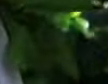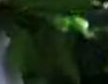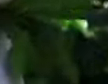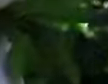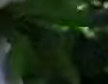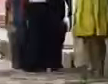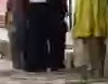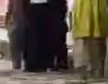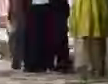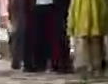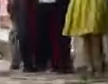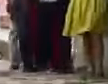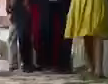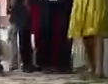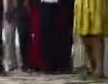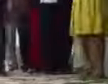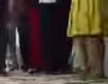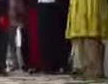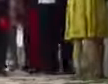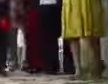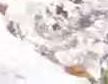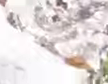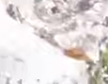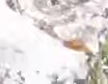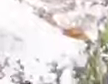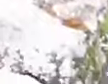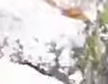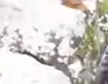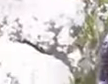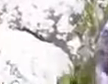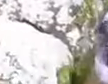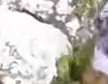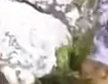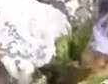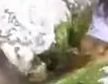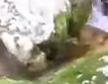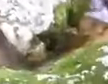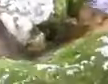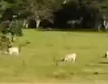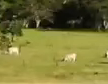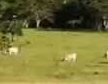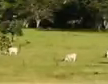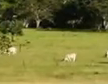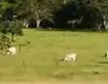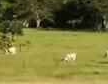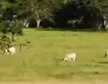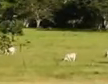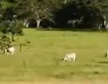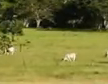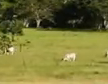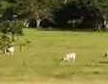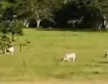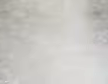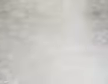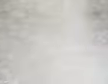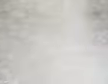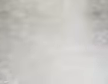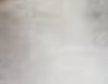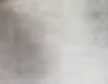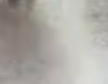Bendiga tu gran población, a tus ríos y tus tierras,